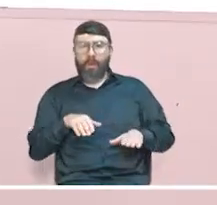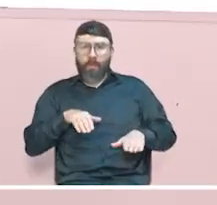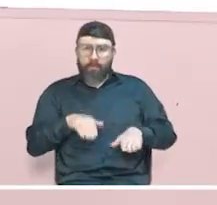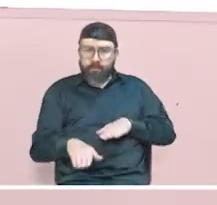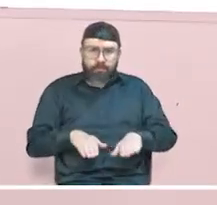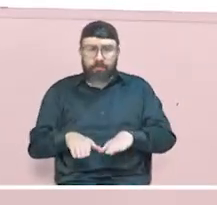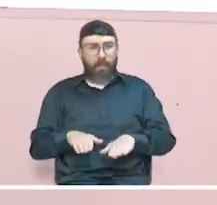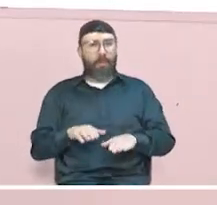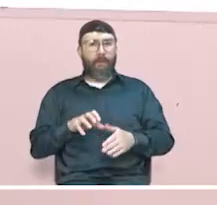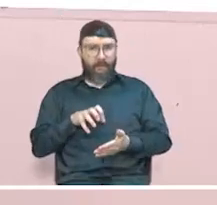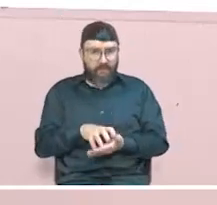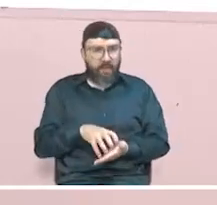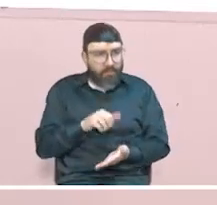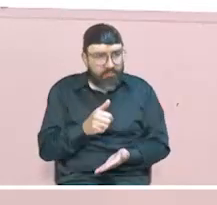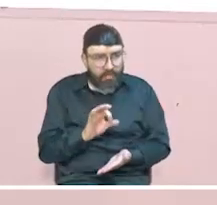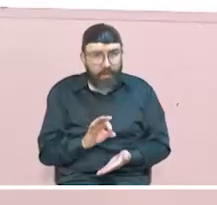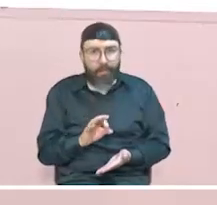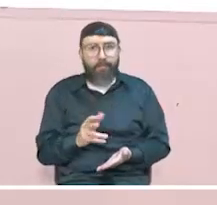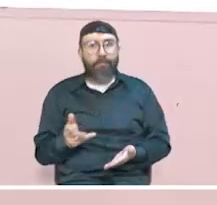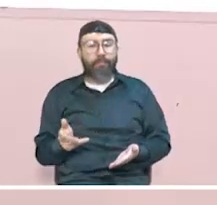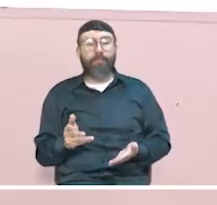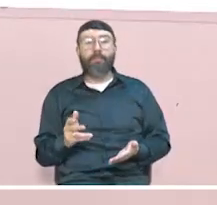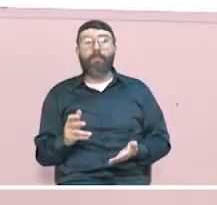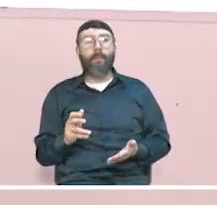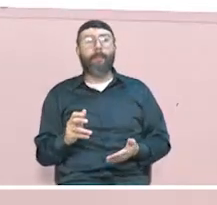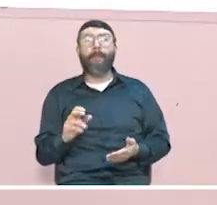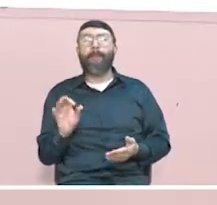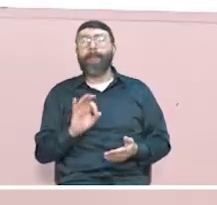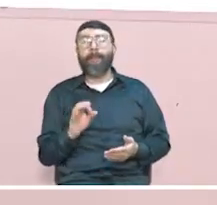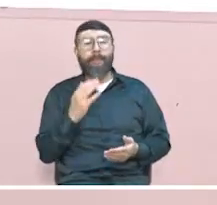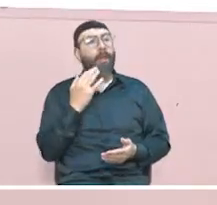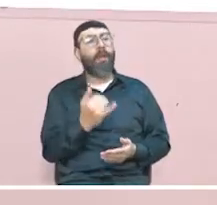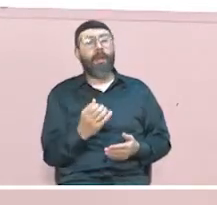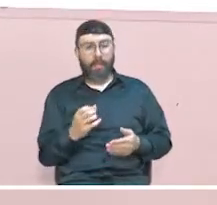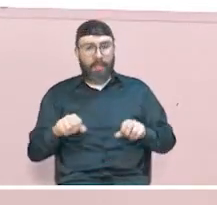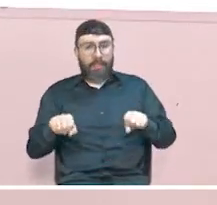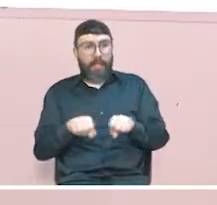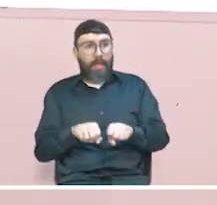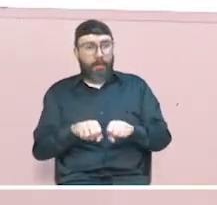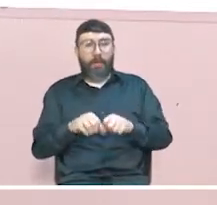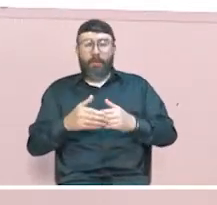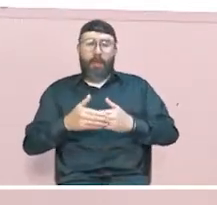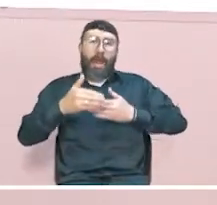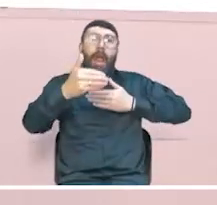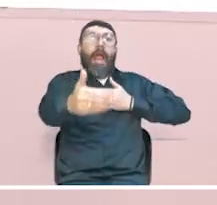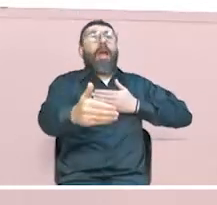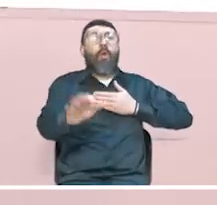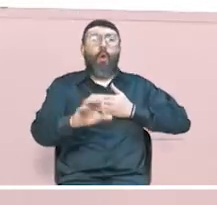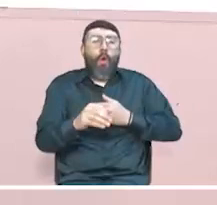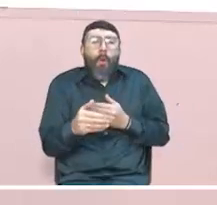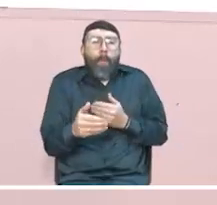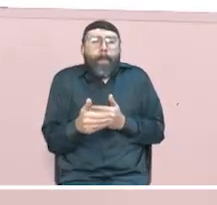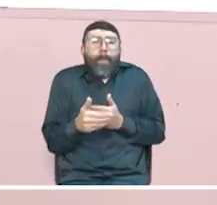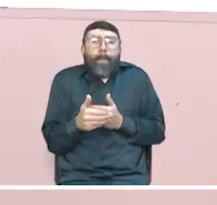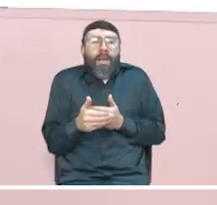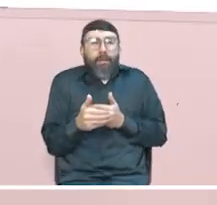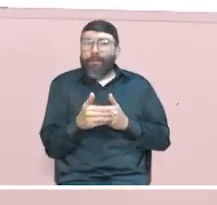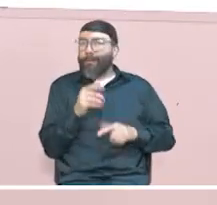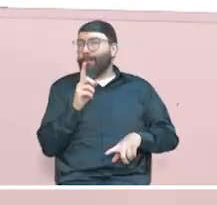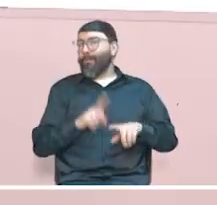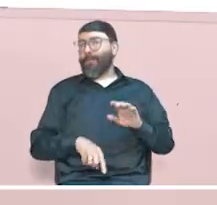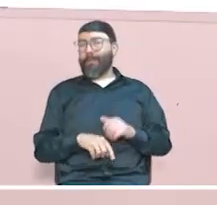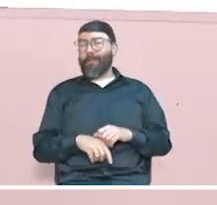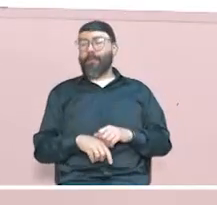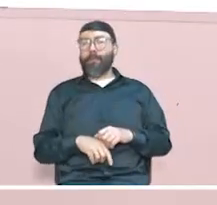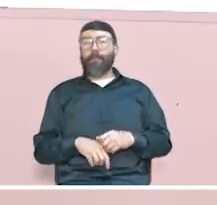como, digamos, el tamaño de los zapatos. No debe ser muy amplio ni muy corto.